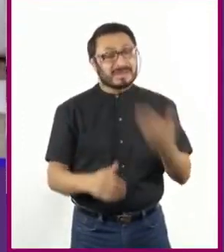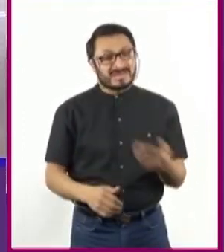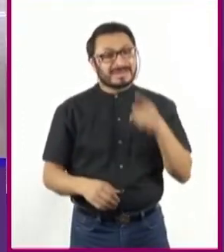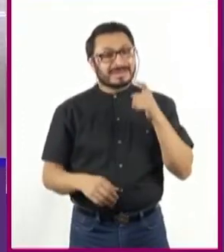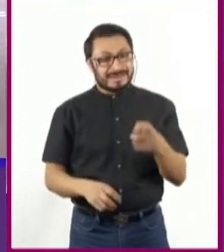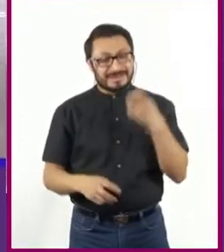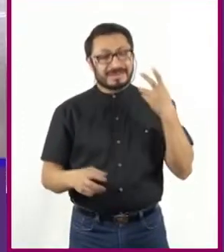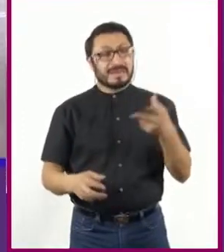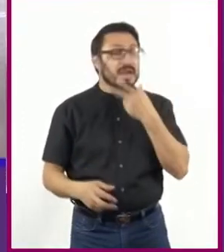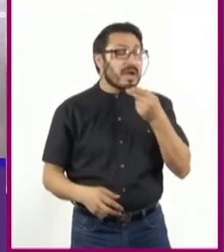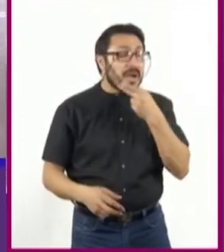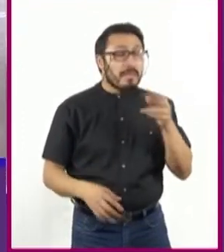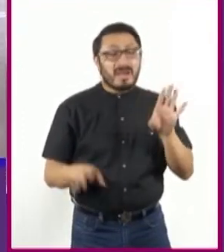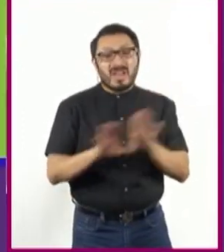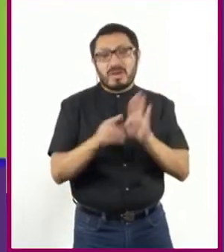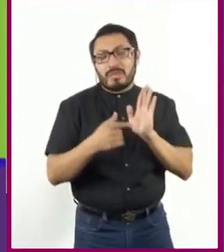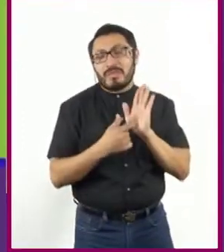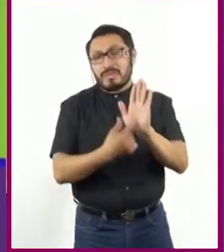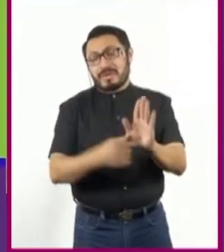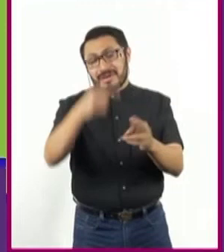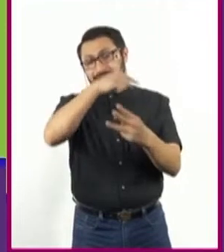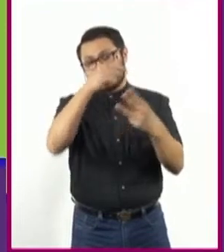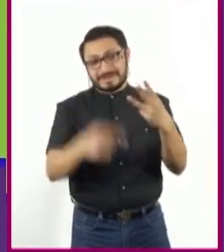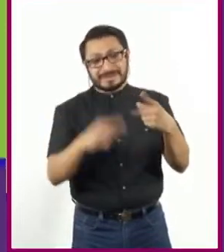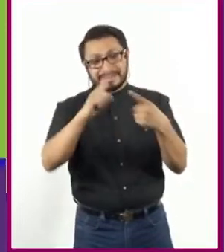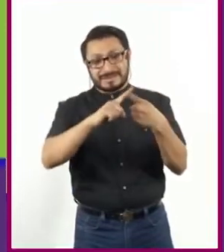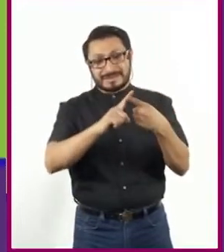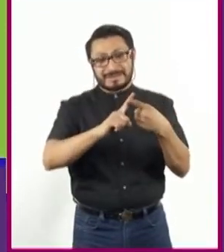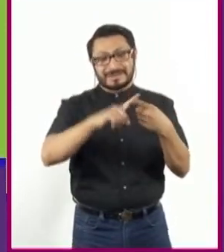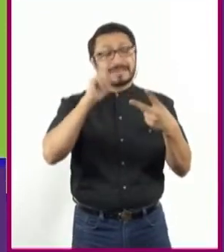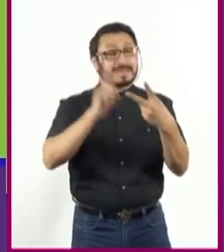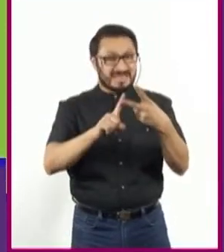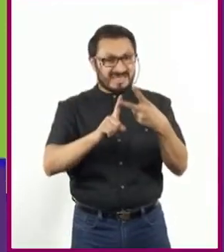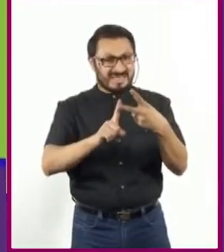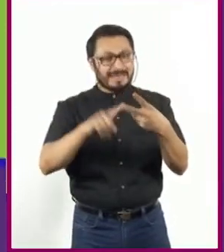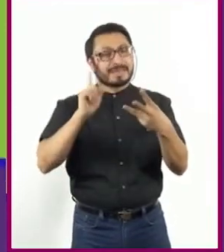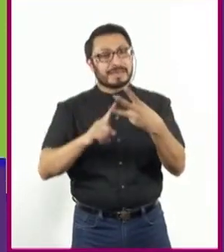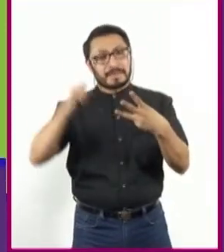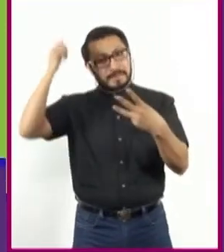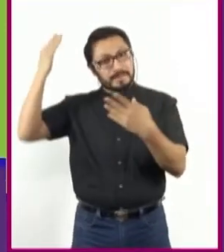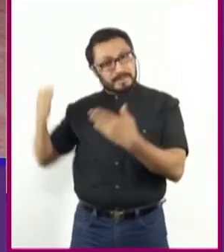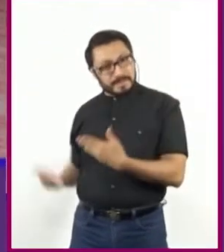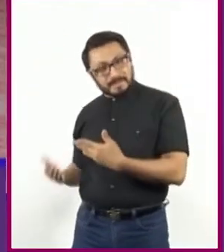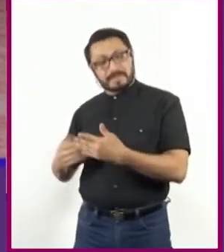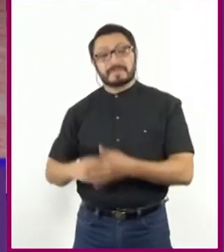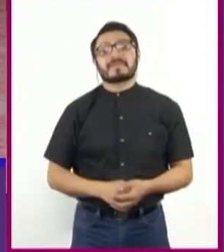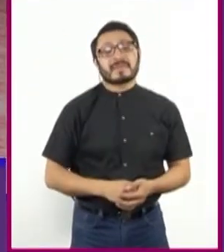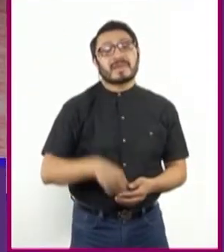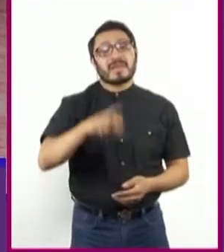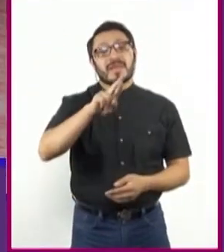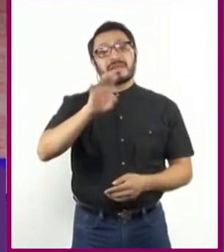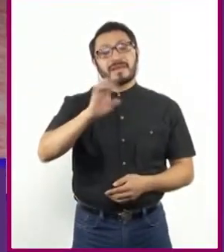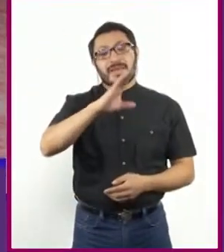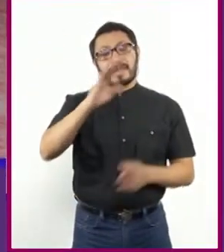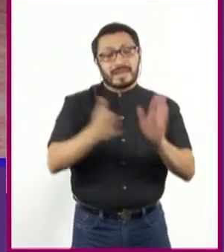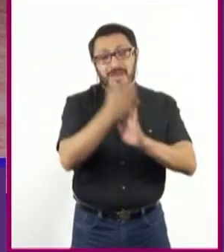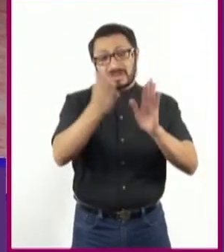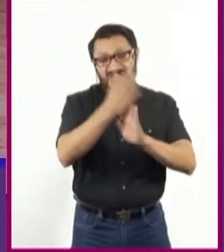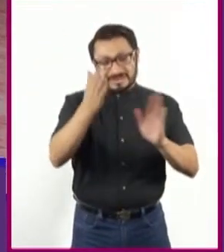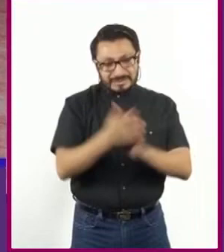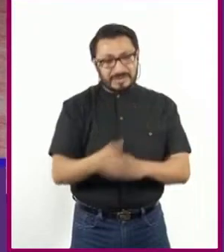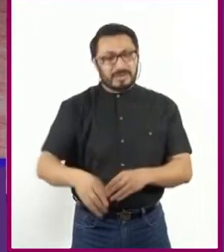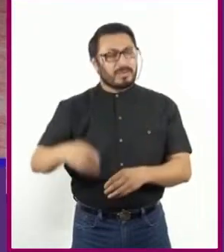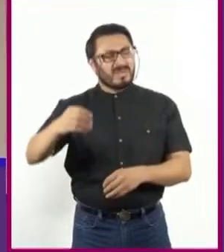estudioso propone aplicar 3 conceptos: reconstrucción, reconciliación y resolución. La reconstrucción permite superar los